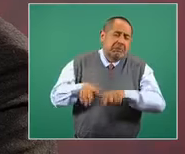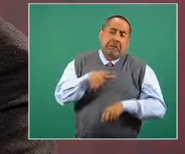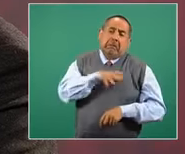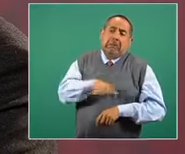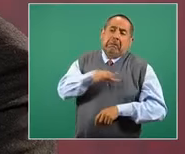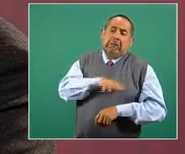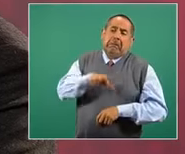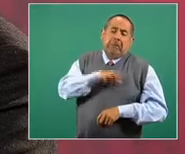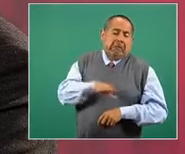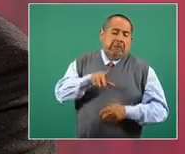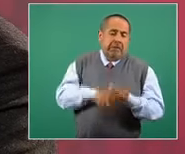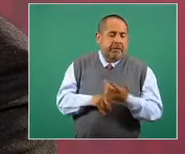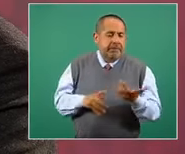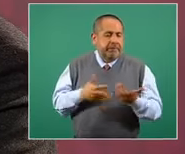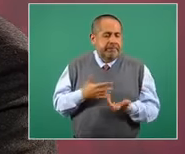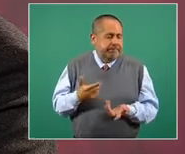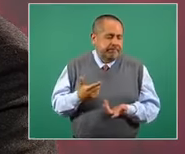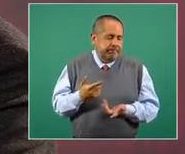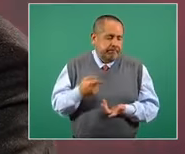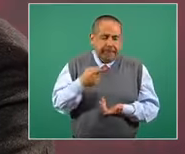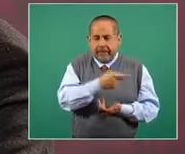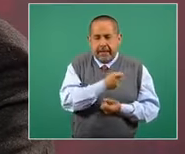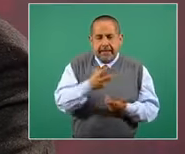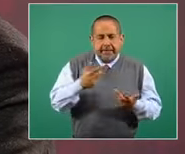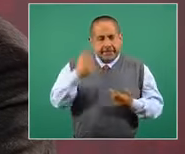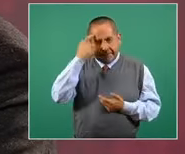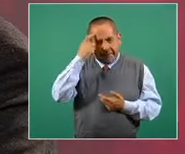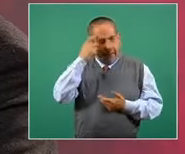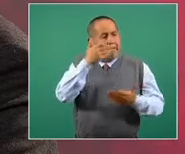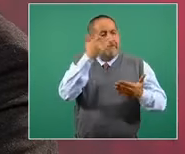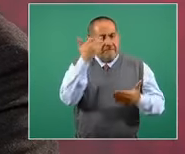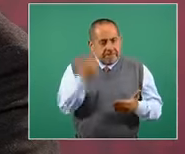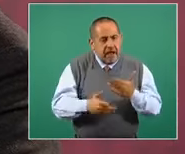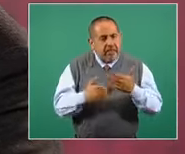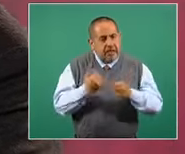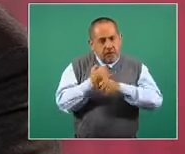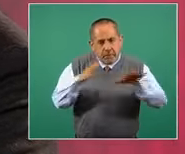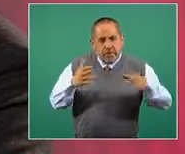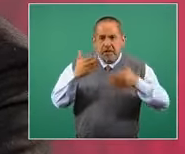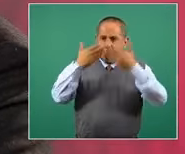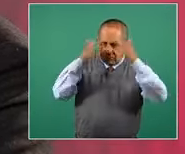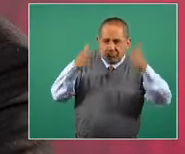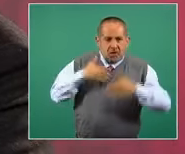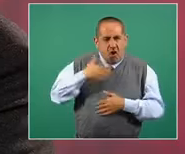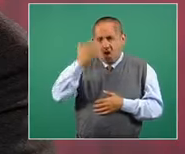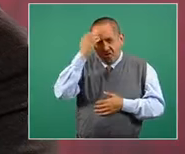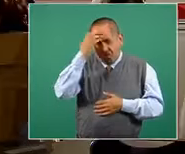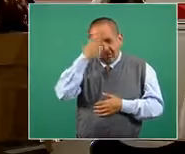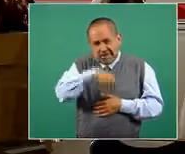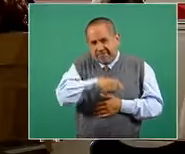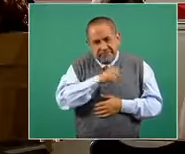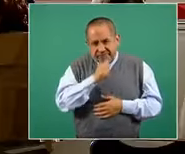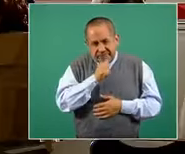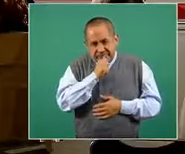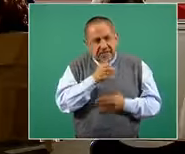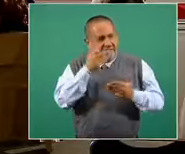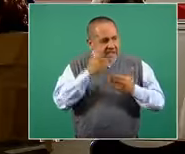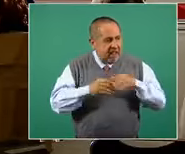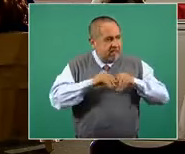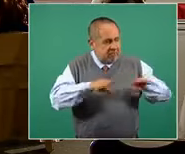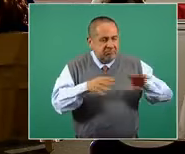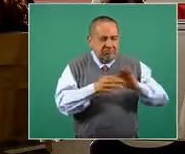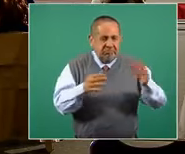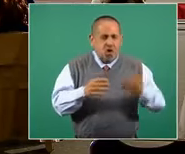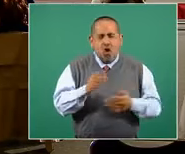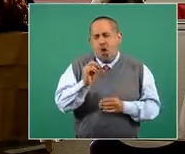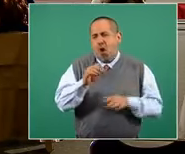antivacunales están fundados en carencia de información, a veces desinformación y a veces otro tipo de fenómenos